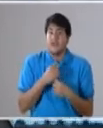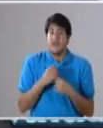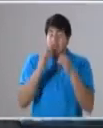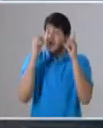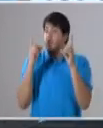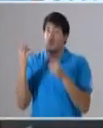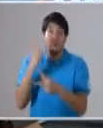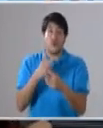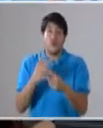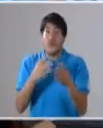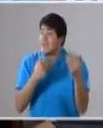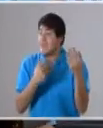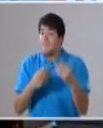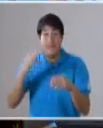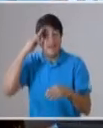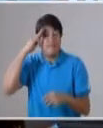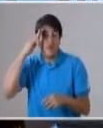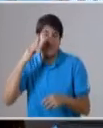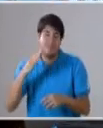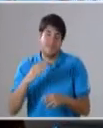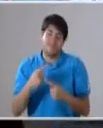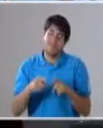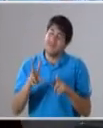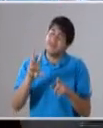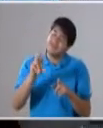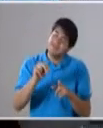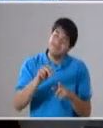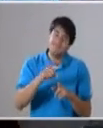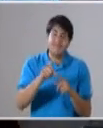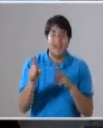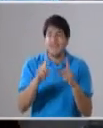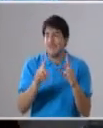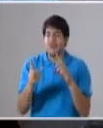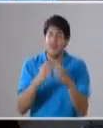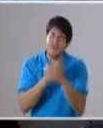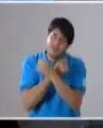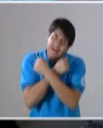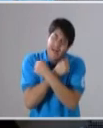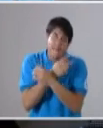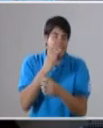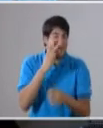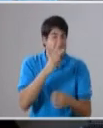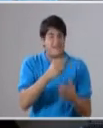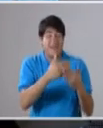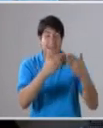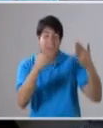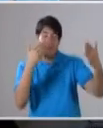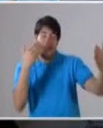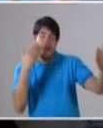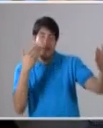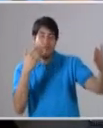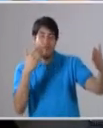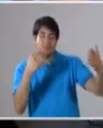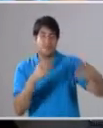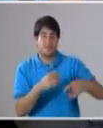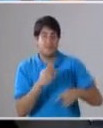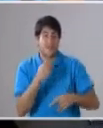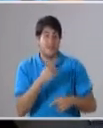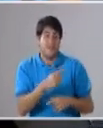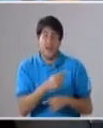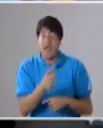Pero si lo ama, y él a ella. Dice, ahí en la esquina vi a su esposo, dice que ya